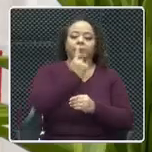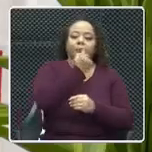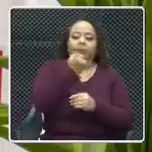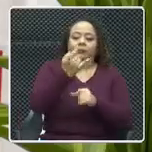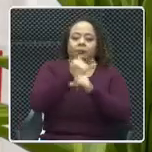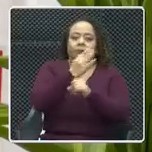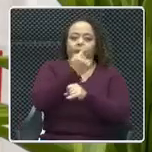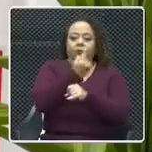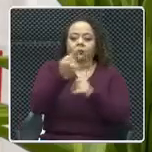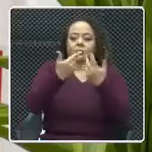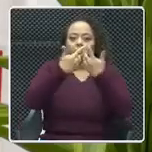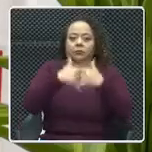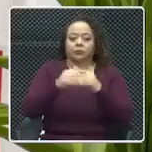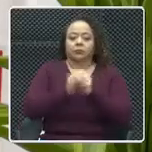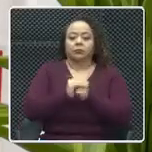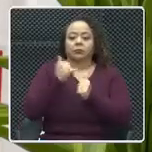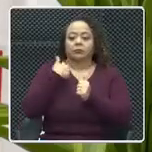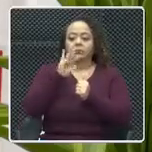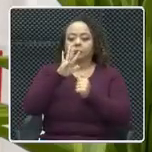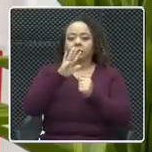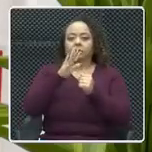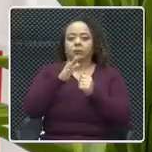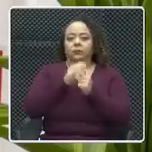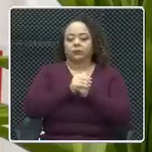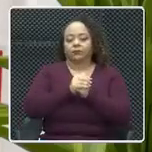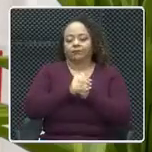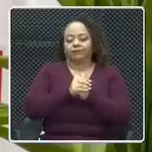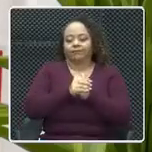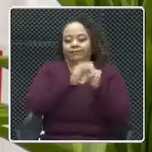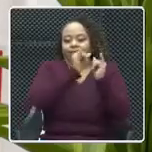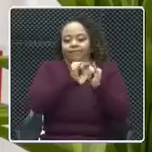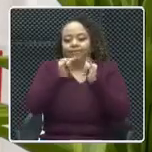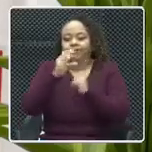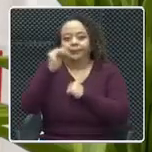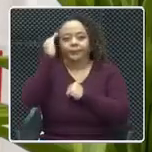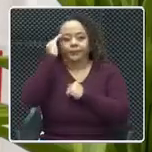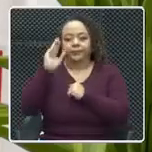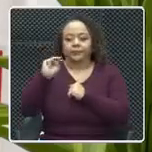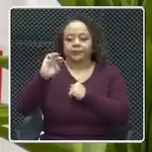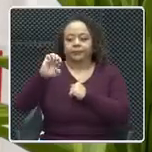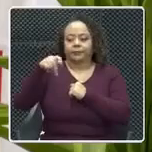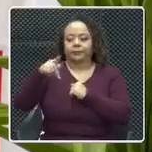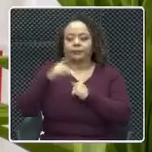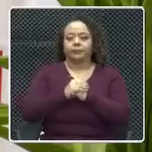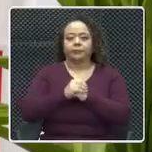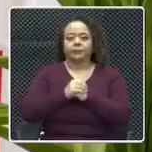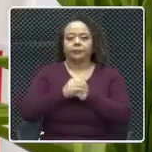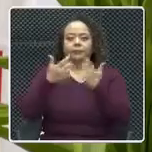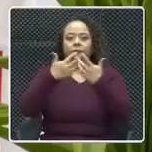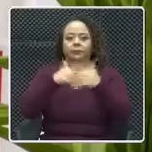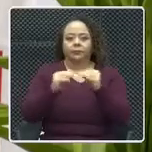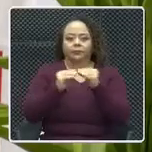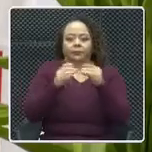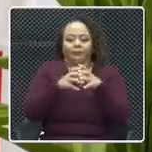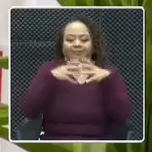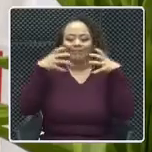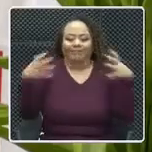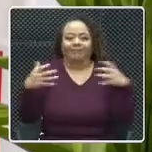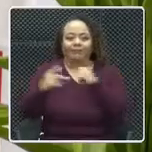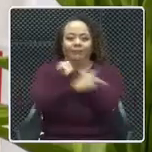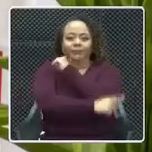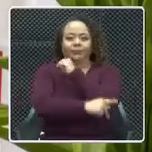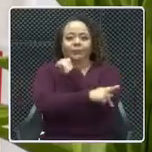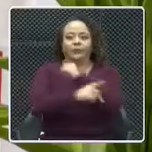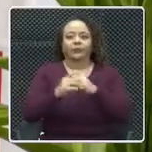que cada empresa tiene su propia naturaleza y bueno, pues sabemos que el MEP es la empresa más grande del